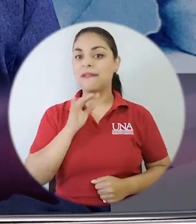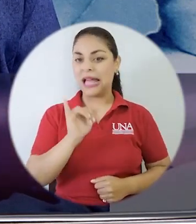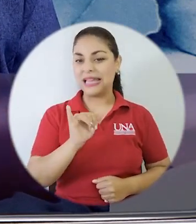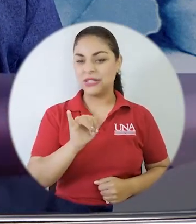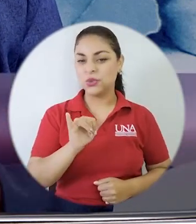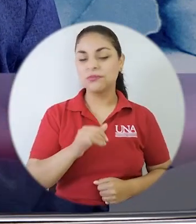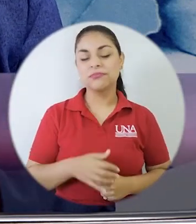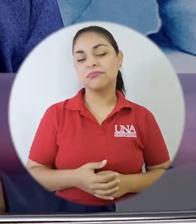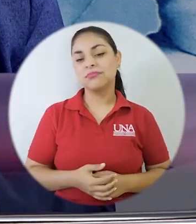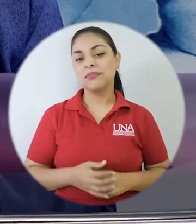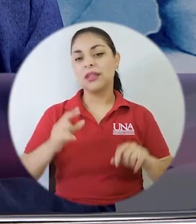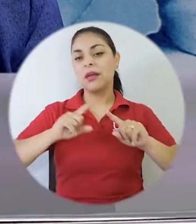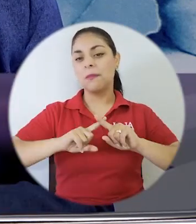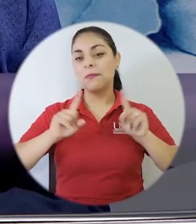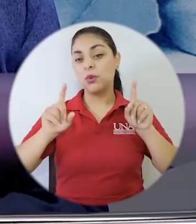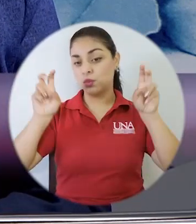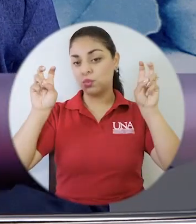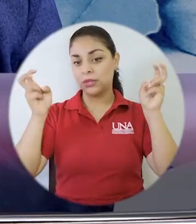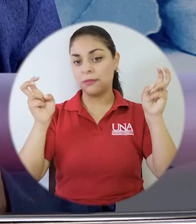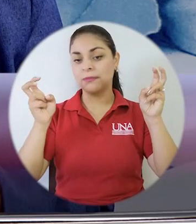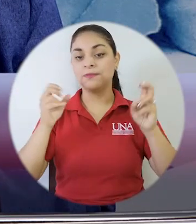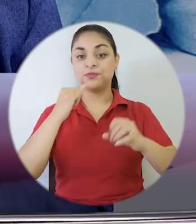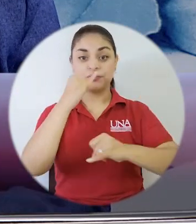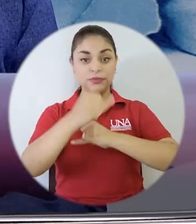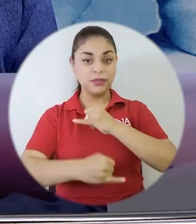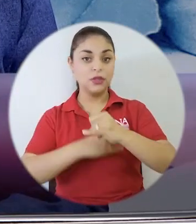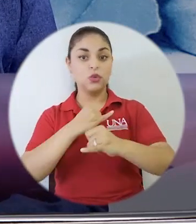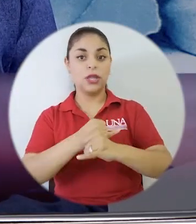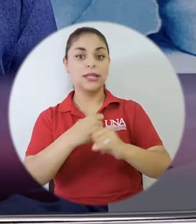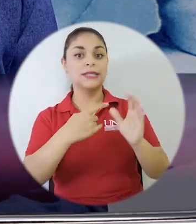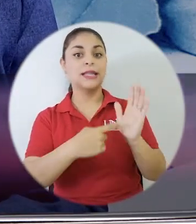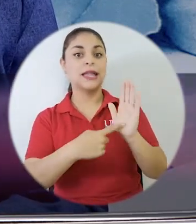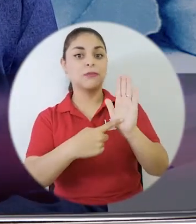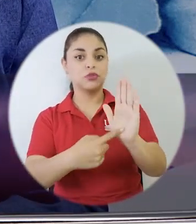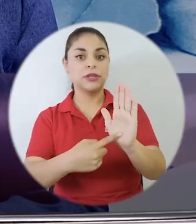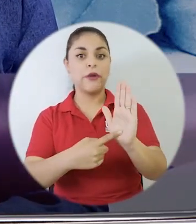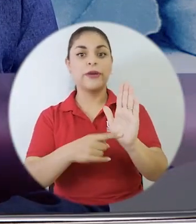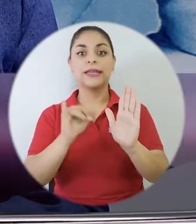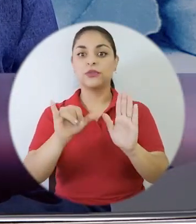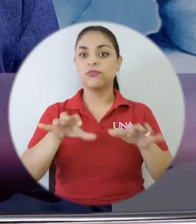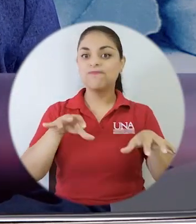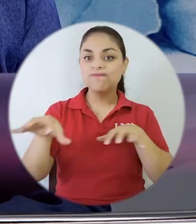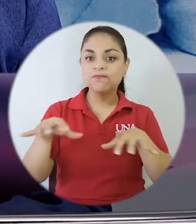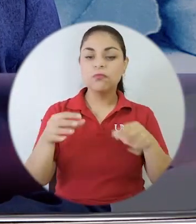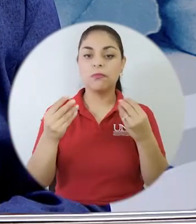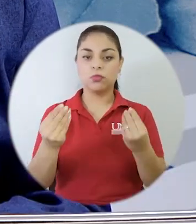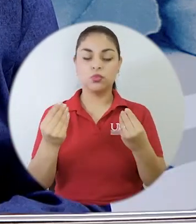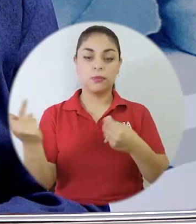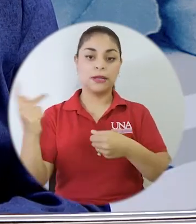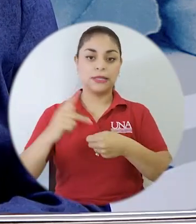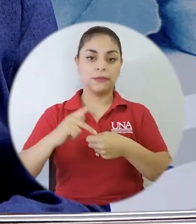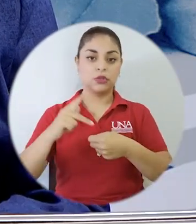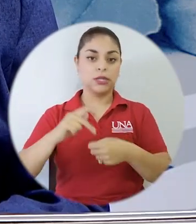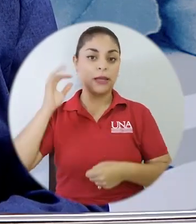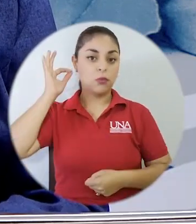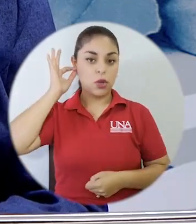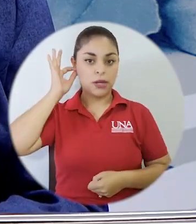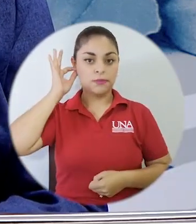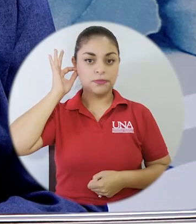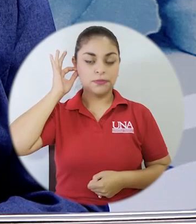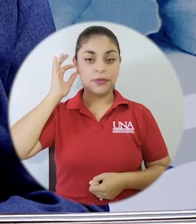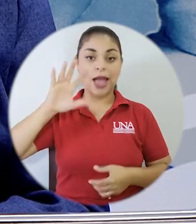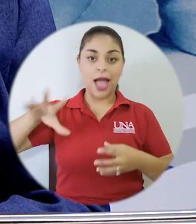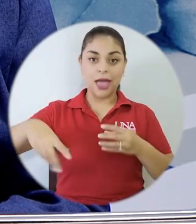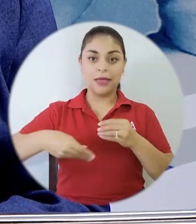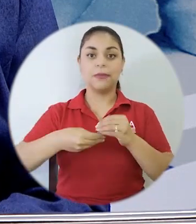política, lo han tenido tan claro, pero es un tema que a nivel internacional se ha demostrado que dinamiza mucho la participación de la